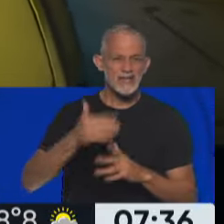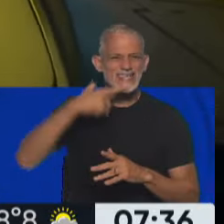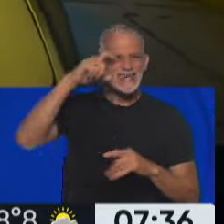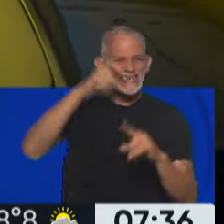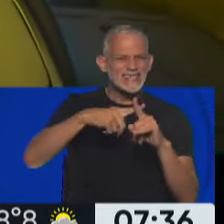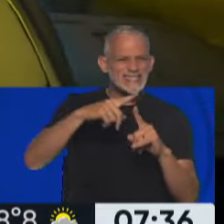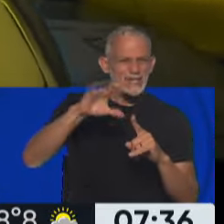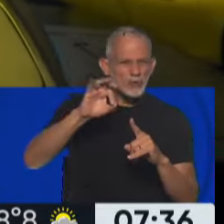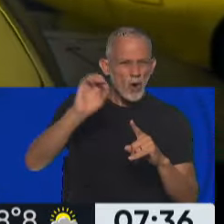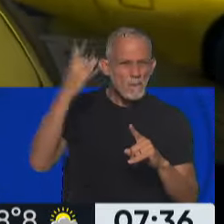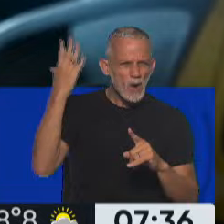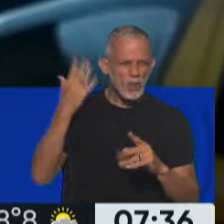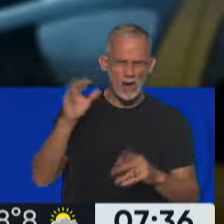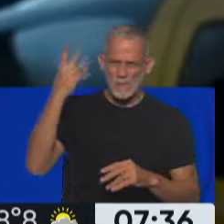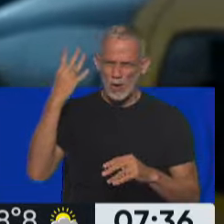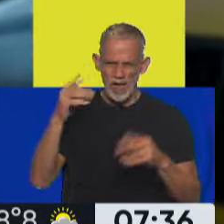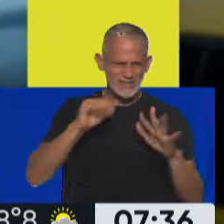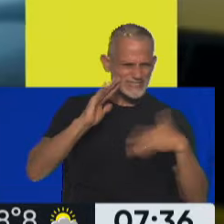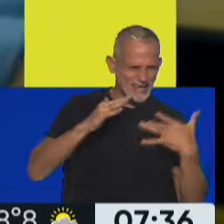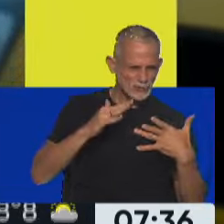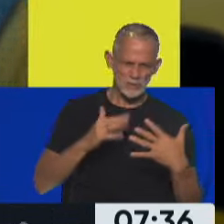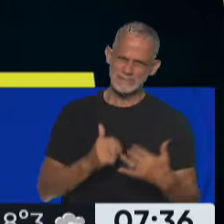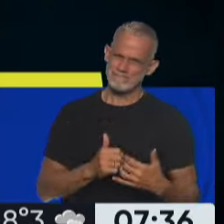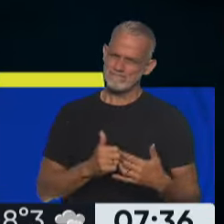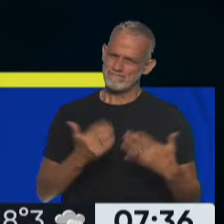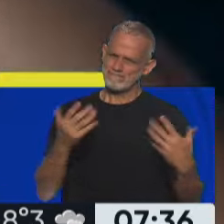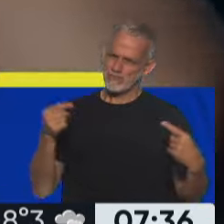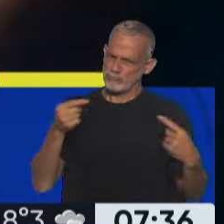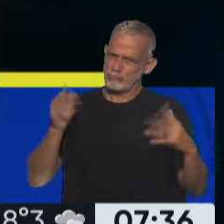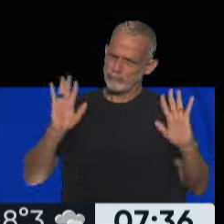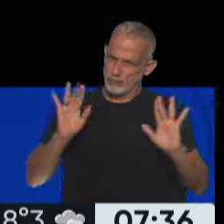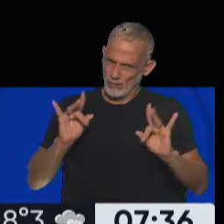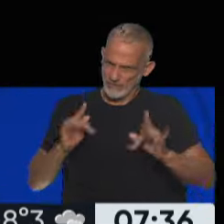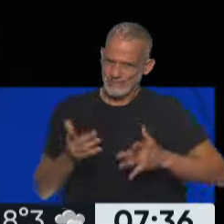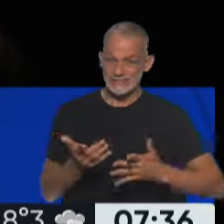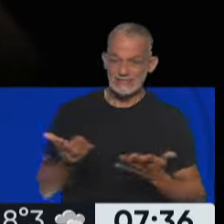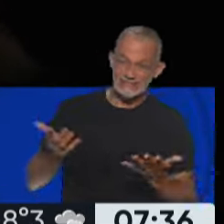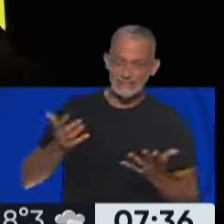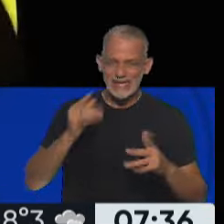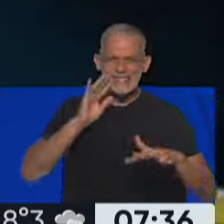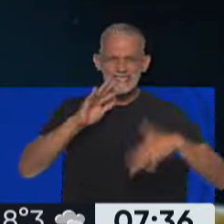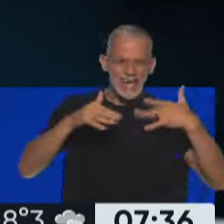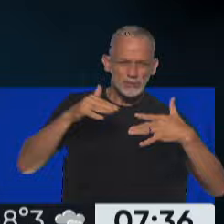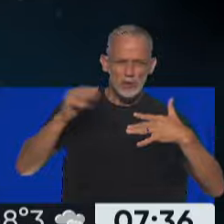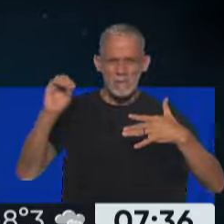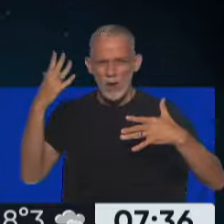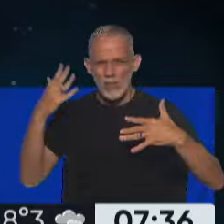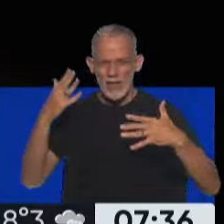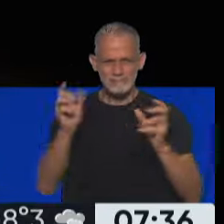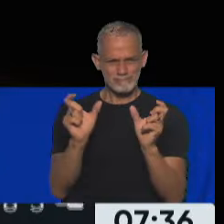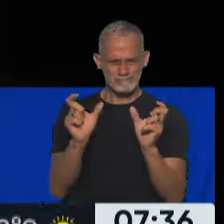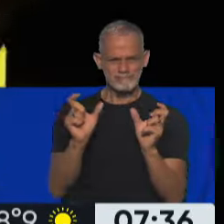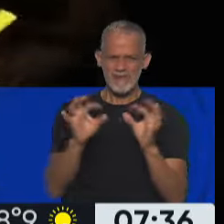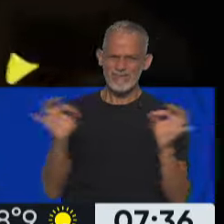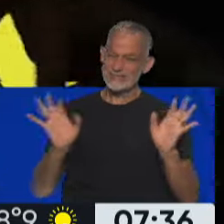y que se tome al sexo como una moda es controvertido. Y es en los momentos de es como debatible. Así que